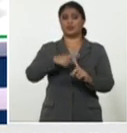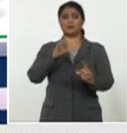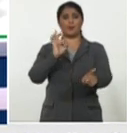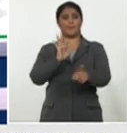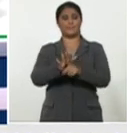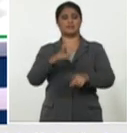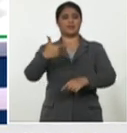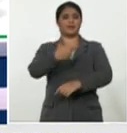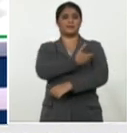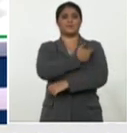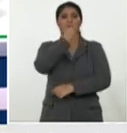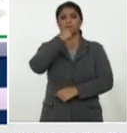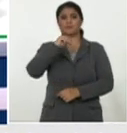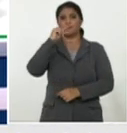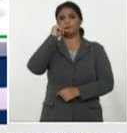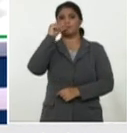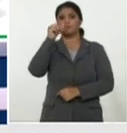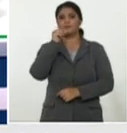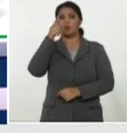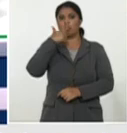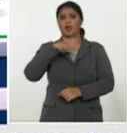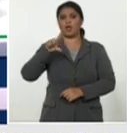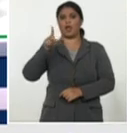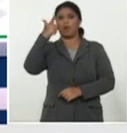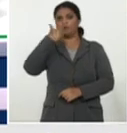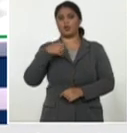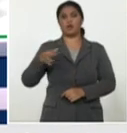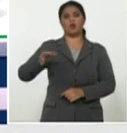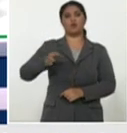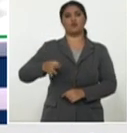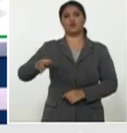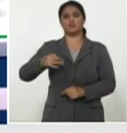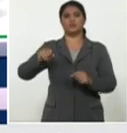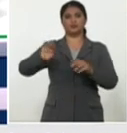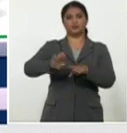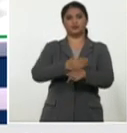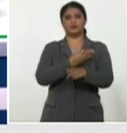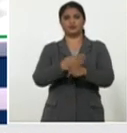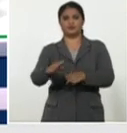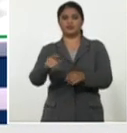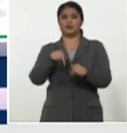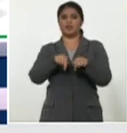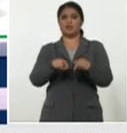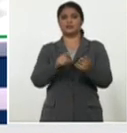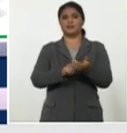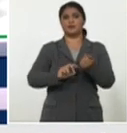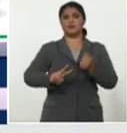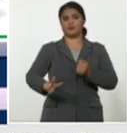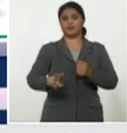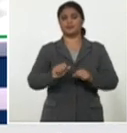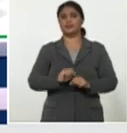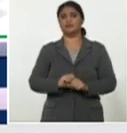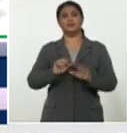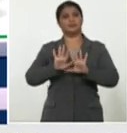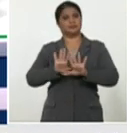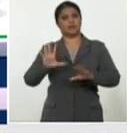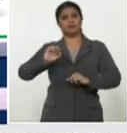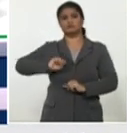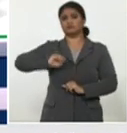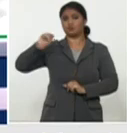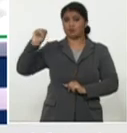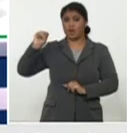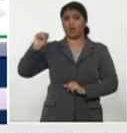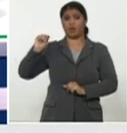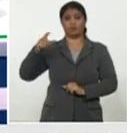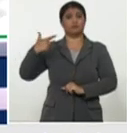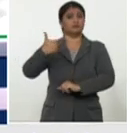vacunal Abdala en municipios montañosos y otros de la zona costera sur de la provincia. Ya se ha logrado vacunar con una primera dosis